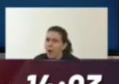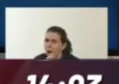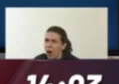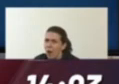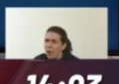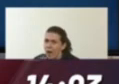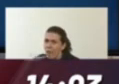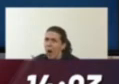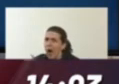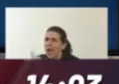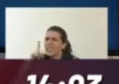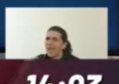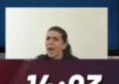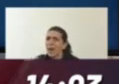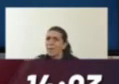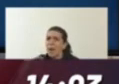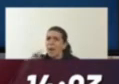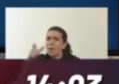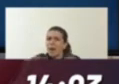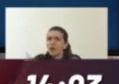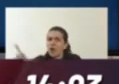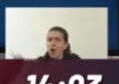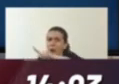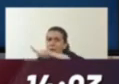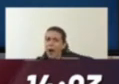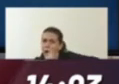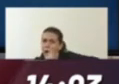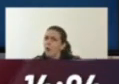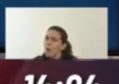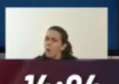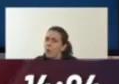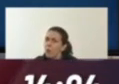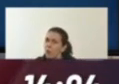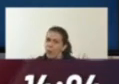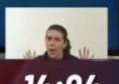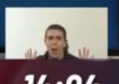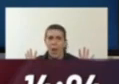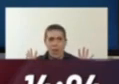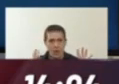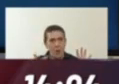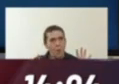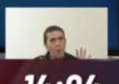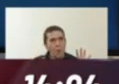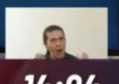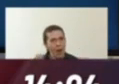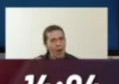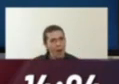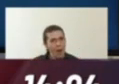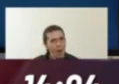la atención sanitaria de la enfermedad de un modo adecuado. Lo estamos haciendo, sin ninguna